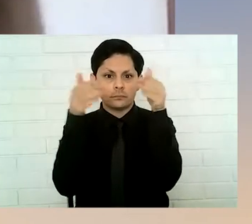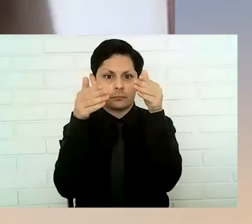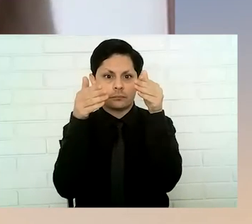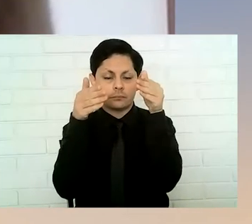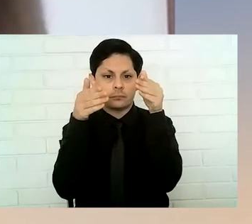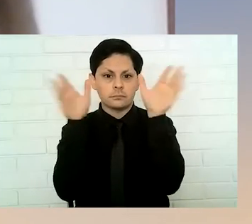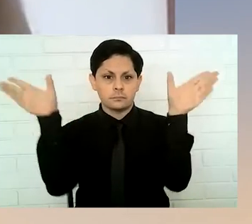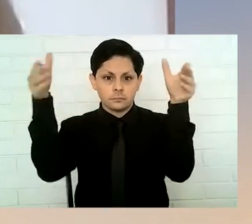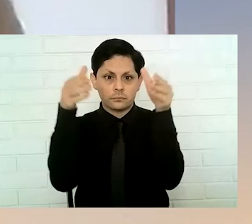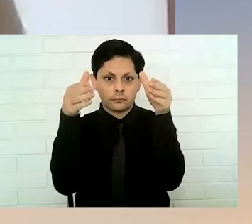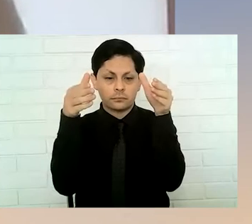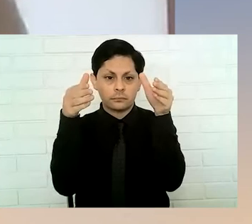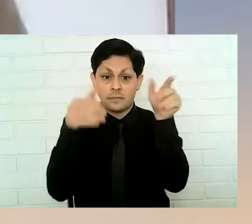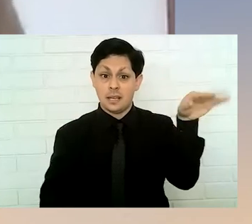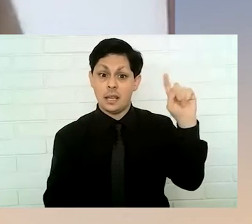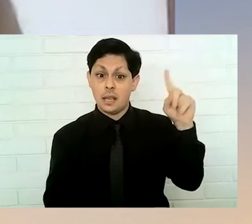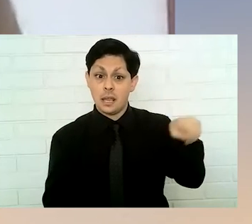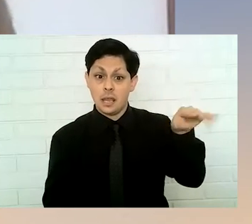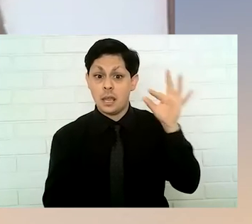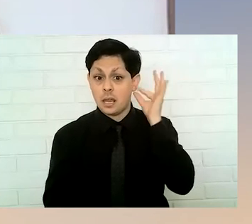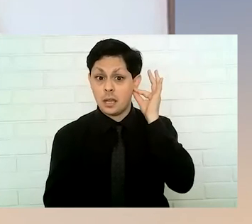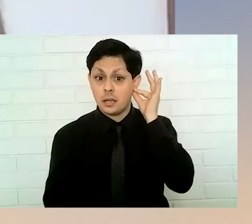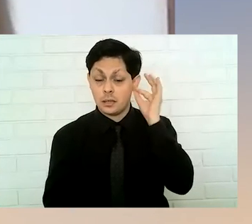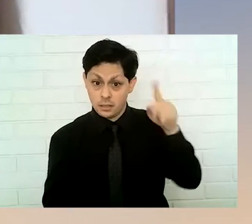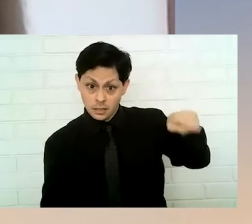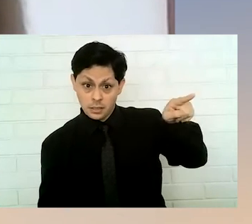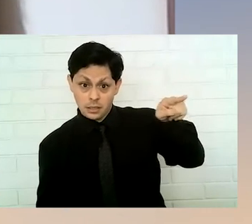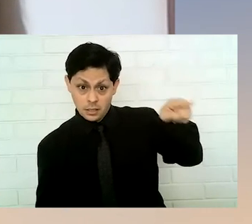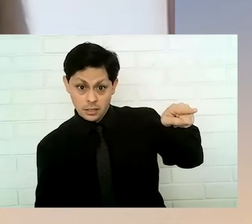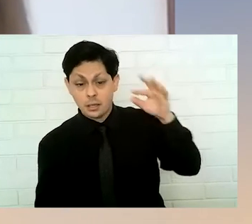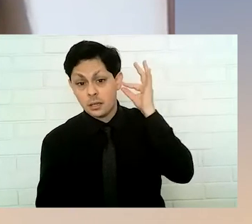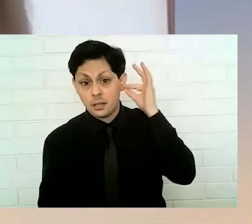Y ella decía que lo primero que había que hacer era